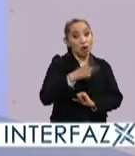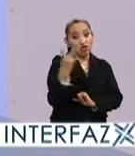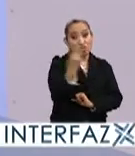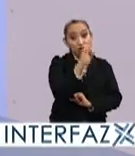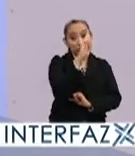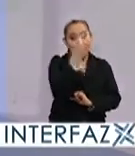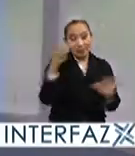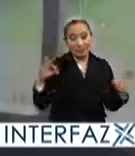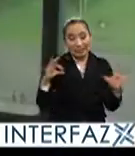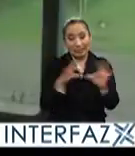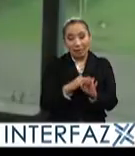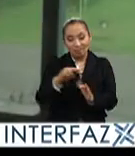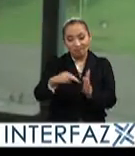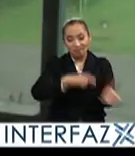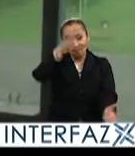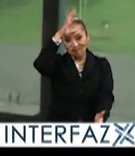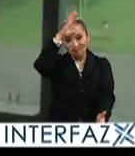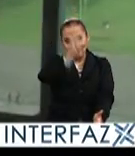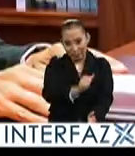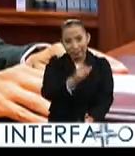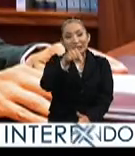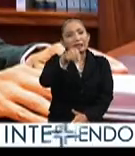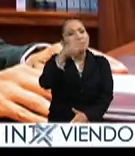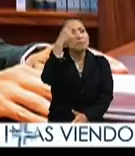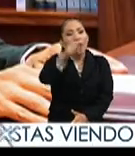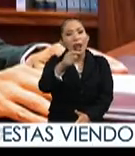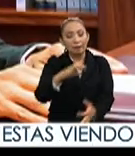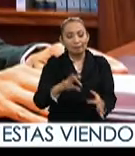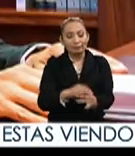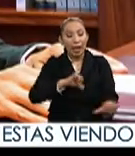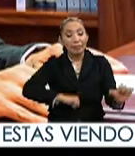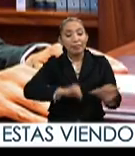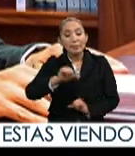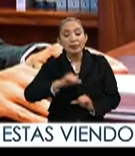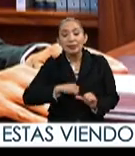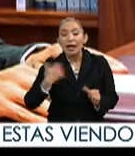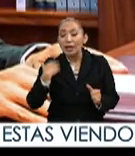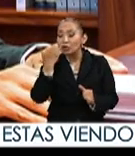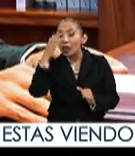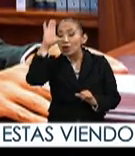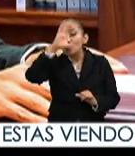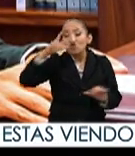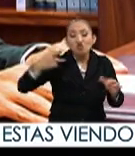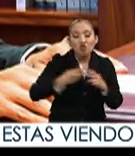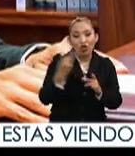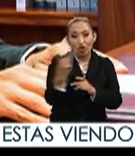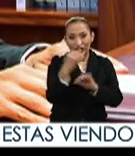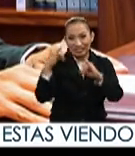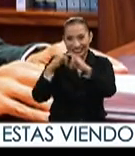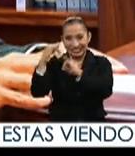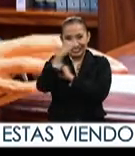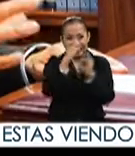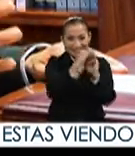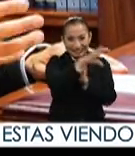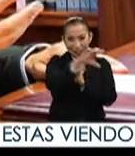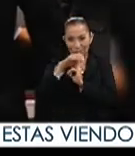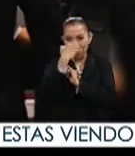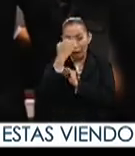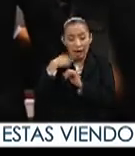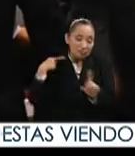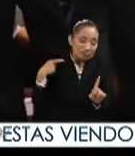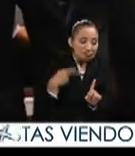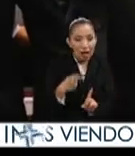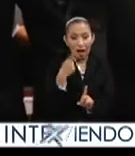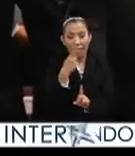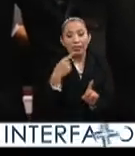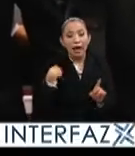Luis Felipe Guerrero, firmaron un acuerdo. Este es para reforzar actividades académicas y culturales entre estas dos instituciones. De manera